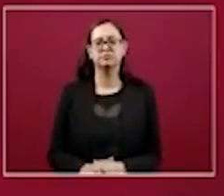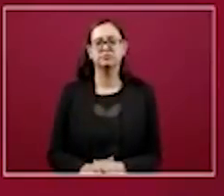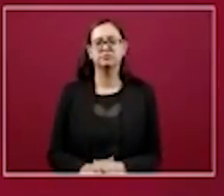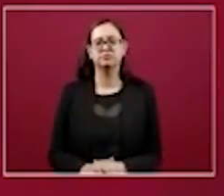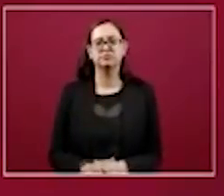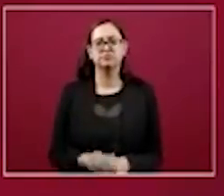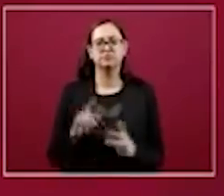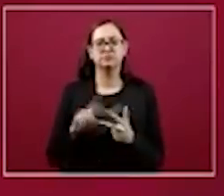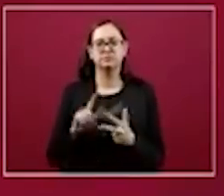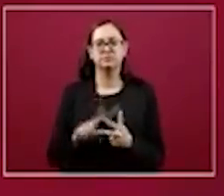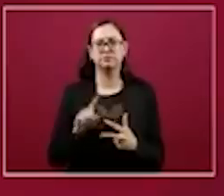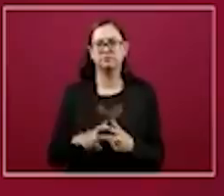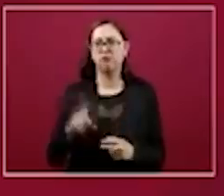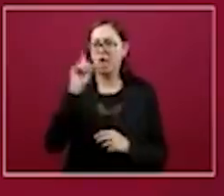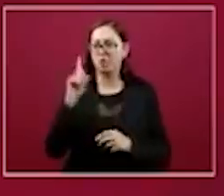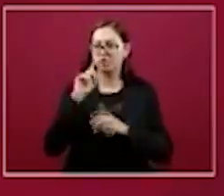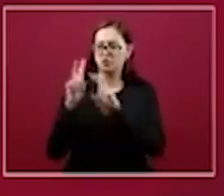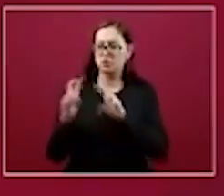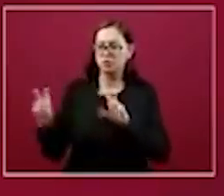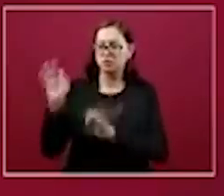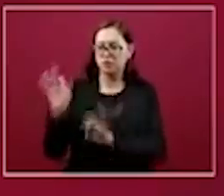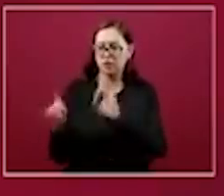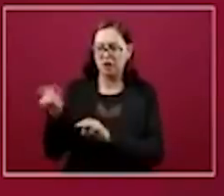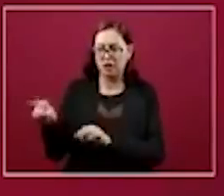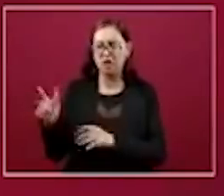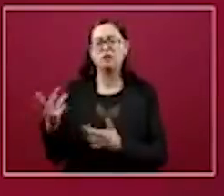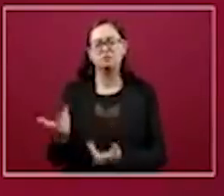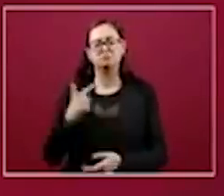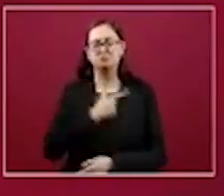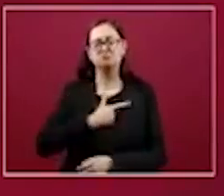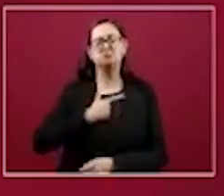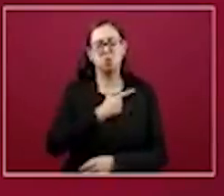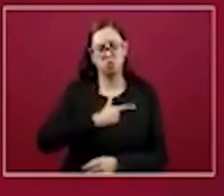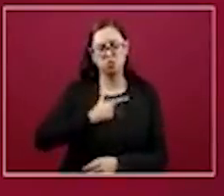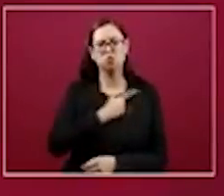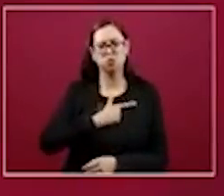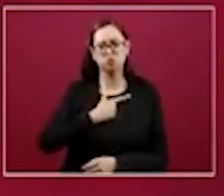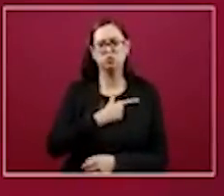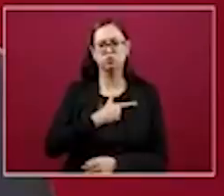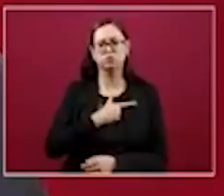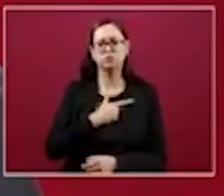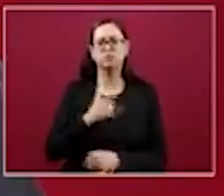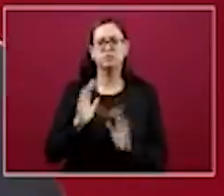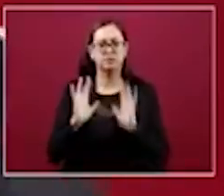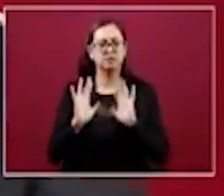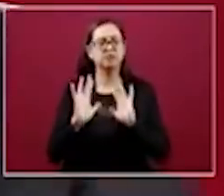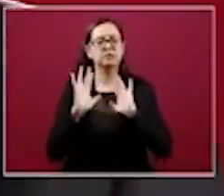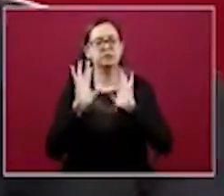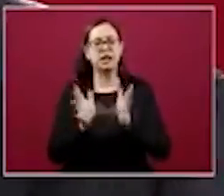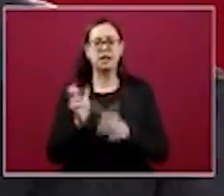Acerca de lo de la ministra, me da mucho gusto que el Senado